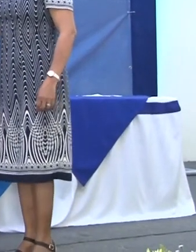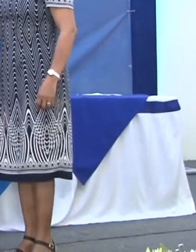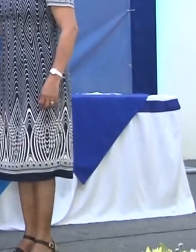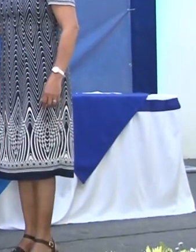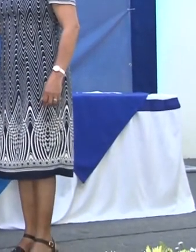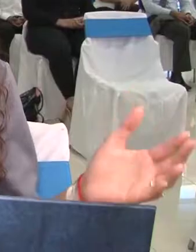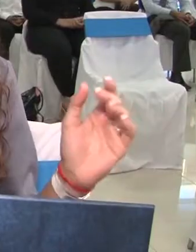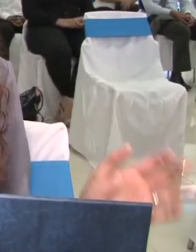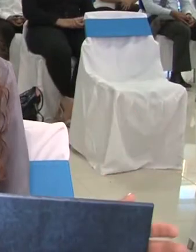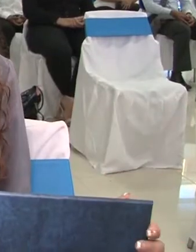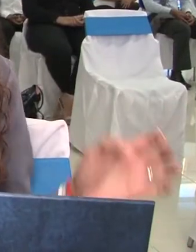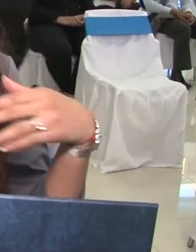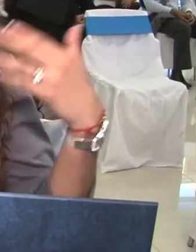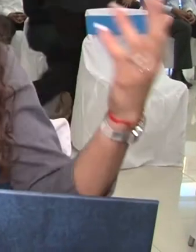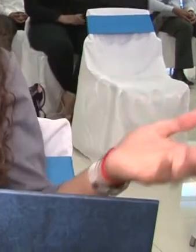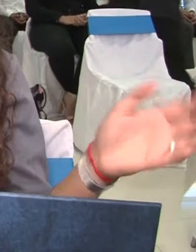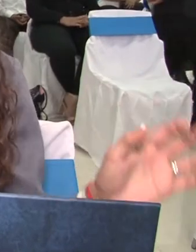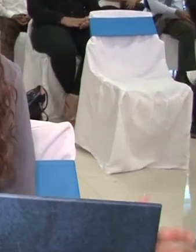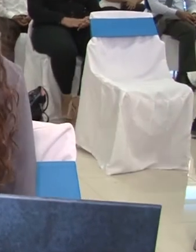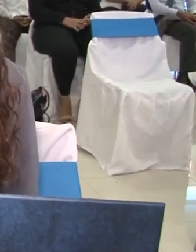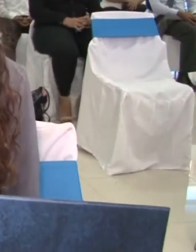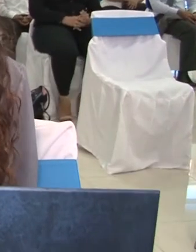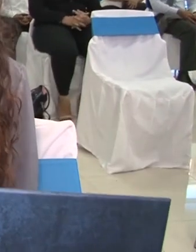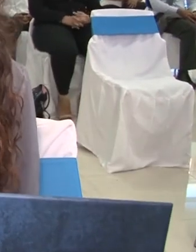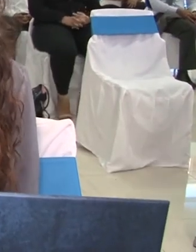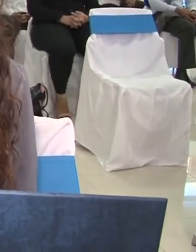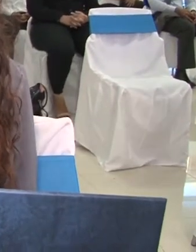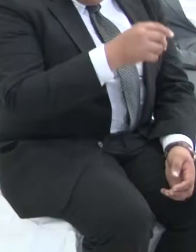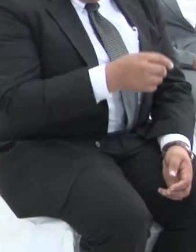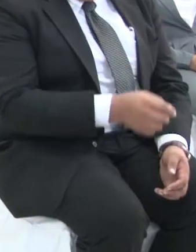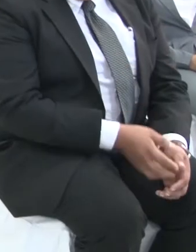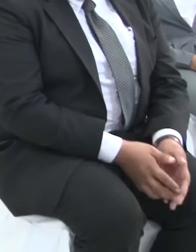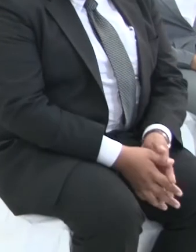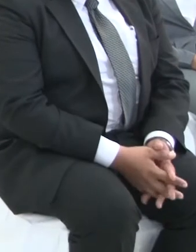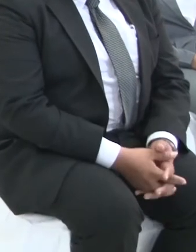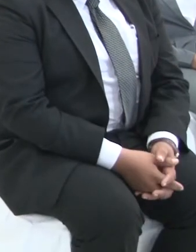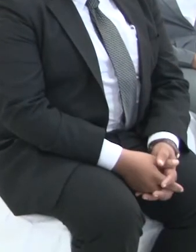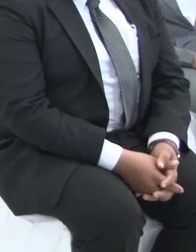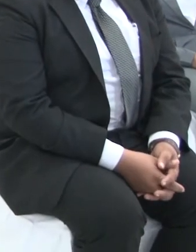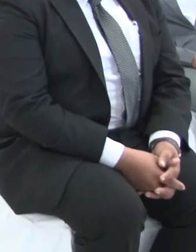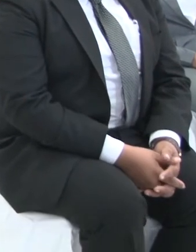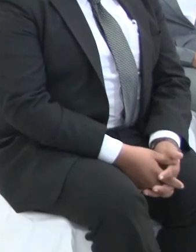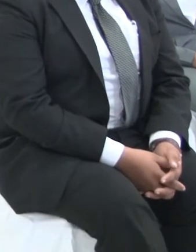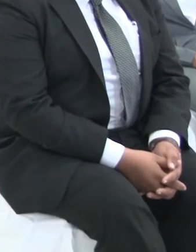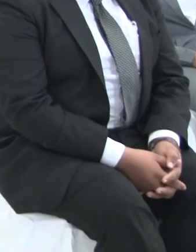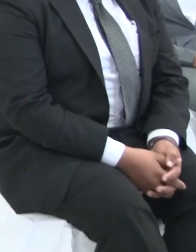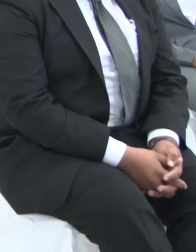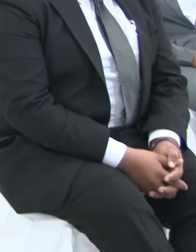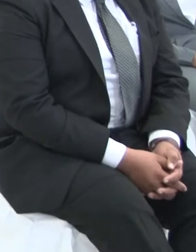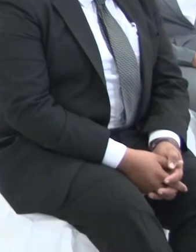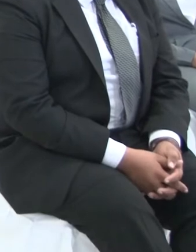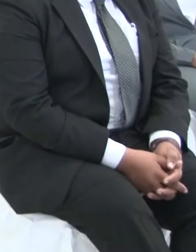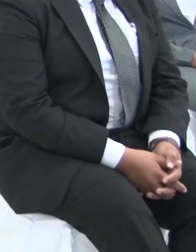una administrativa. Entonces ese es mi perfil que me desempeño en el Centro Tecnológico de Bluefield. La inversión en infraestructura tecnológica